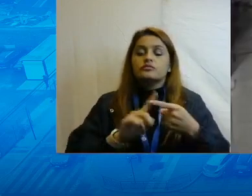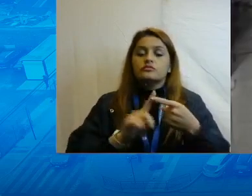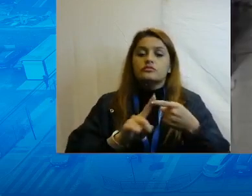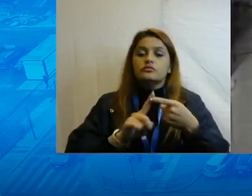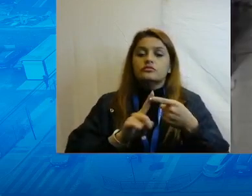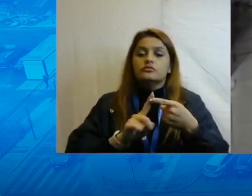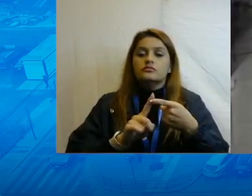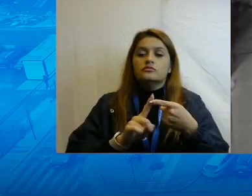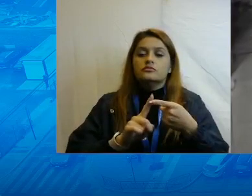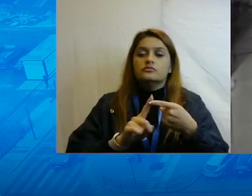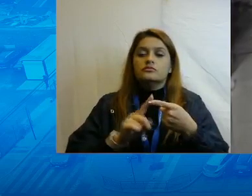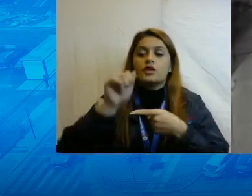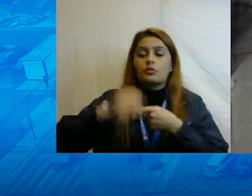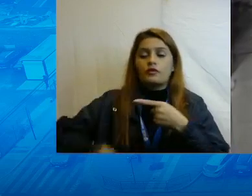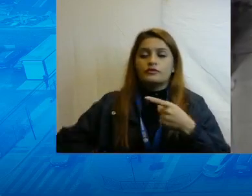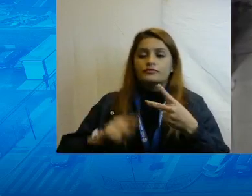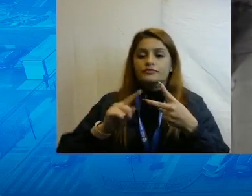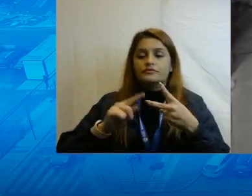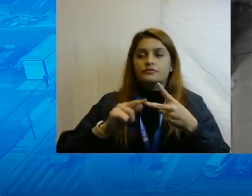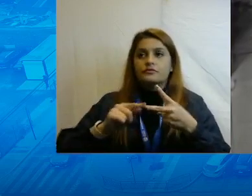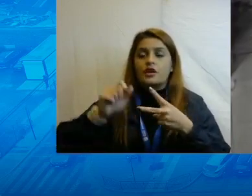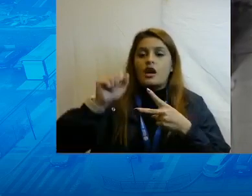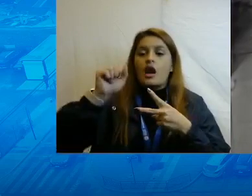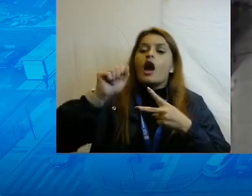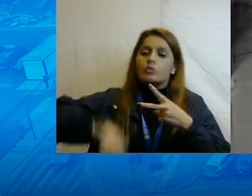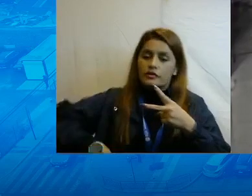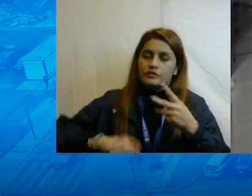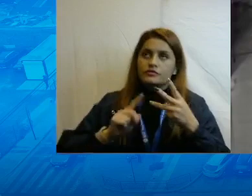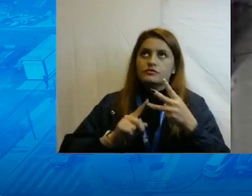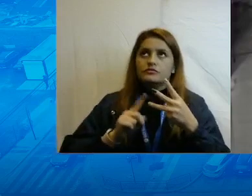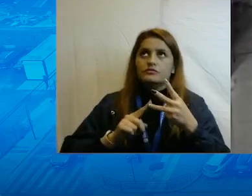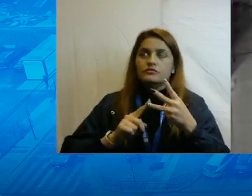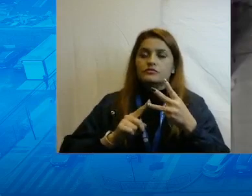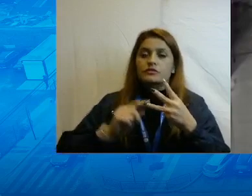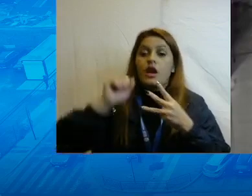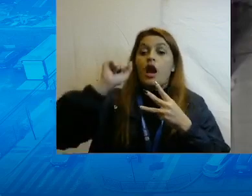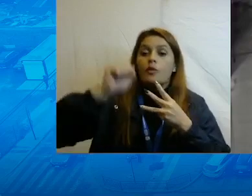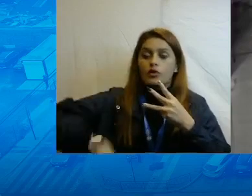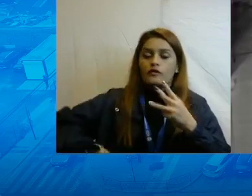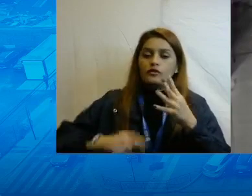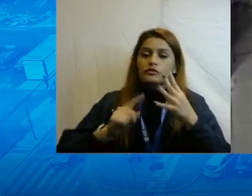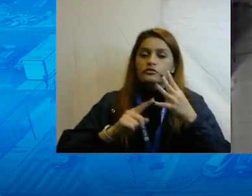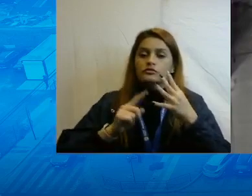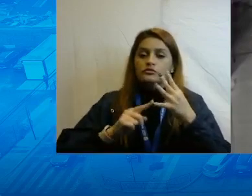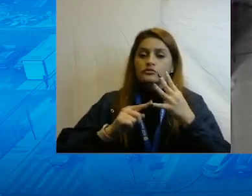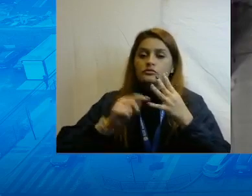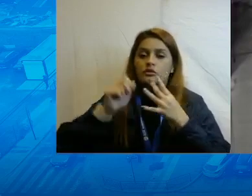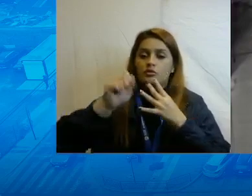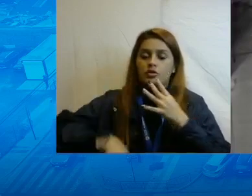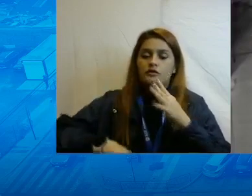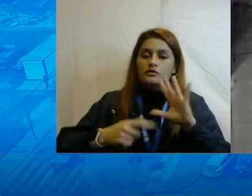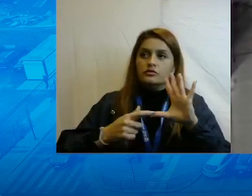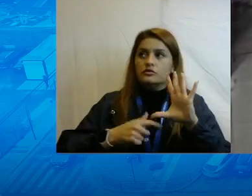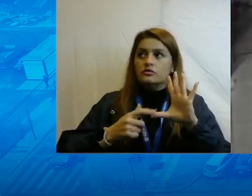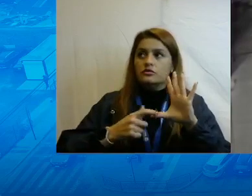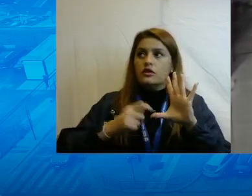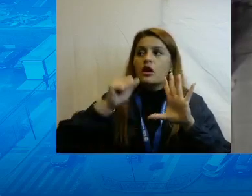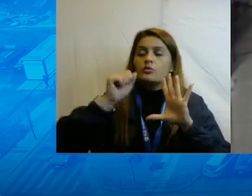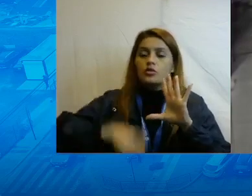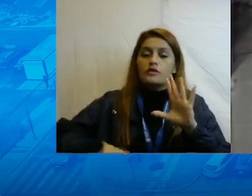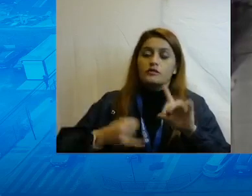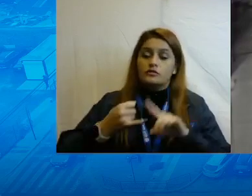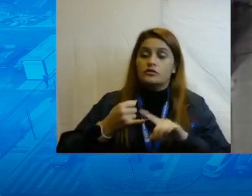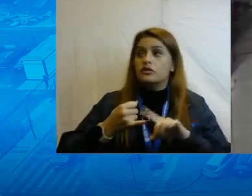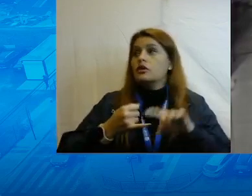Martínez. Apruebo. Domínguez. Apruebo. Alarcón. Apruebo. Enríquez. Apruebo. Cavión. Apruebo.